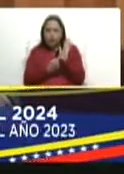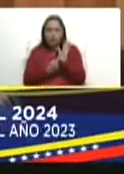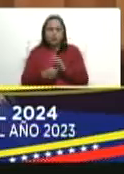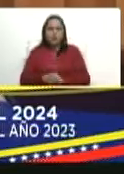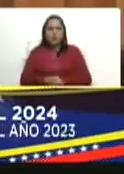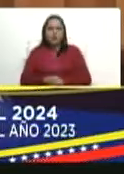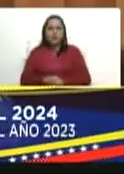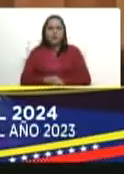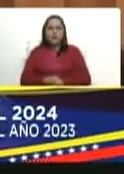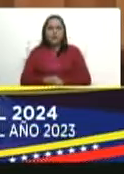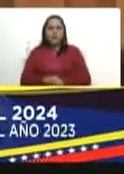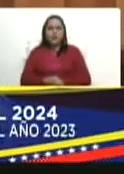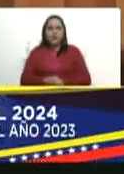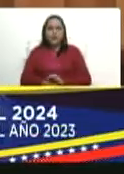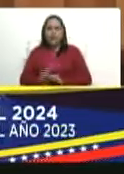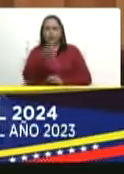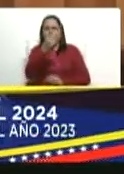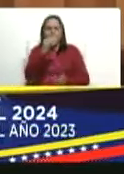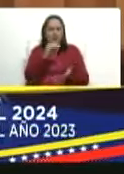El primero